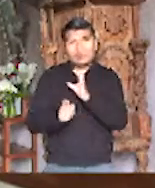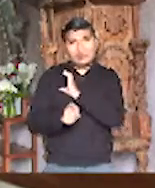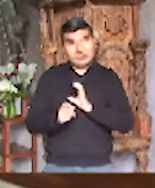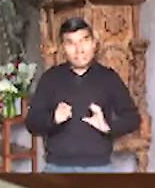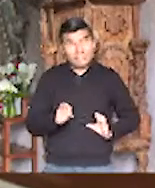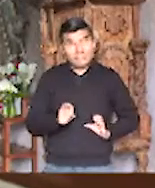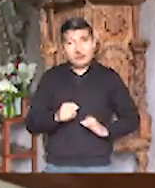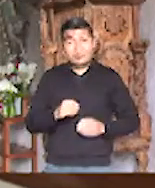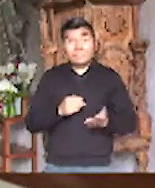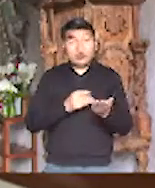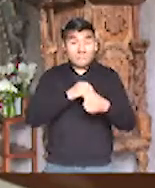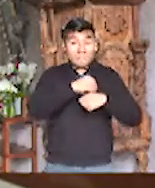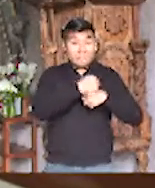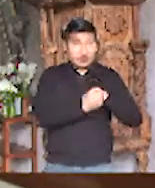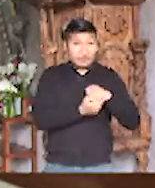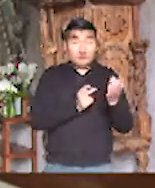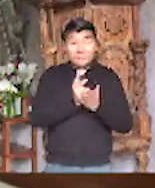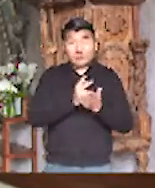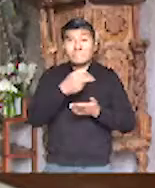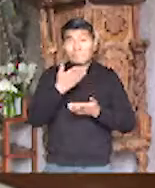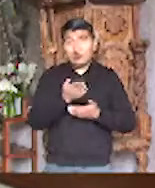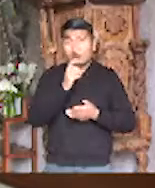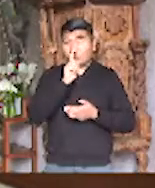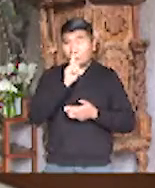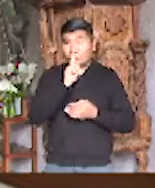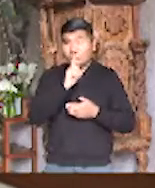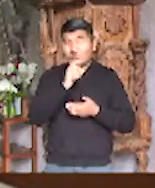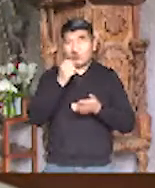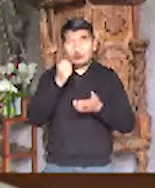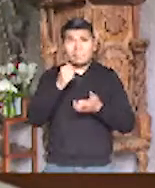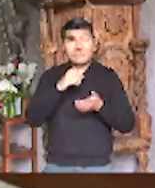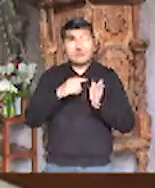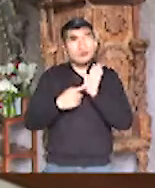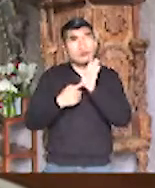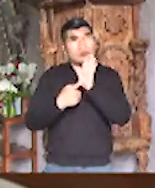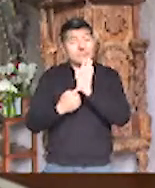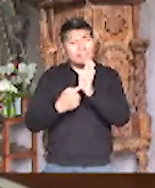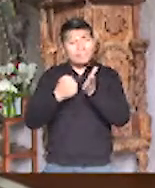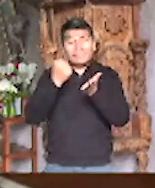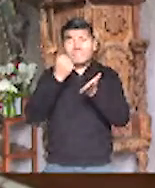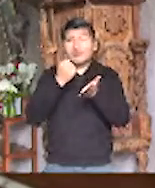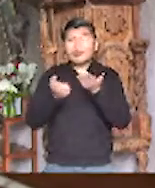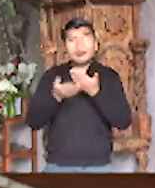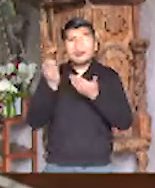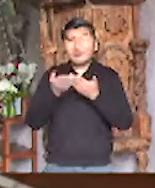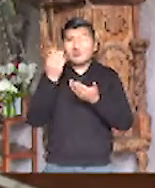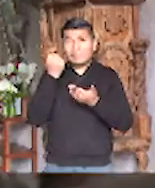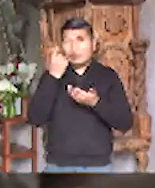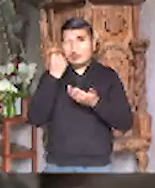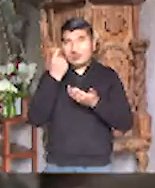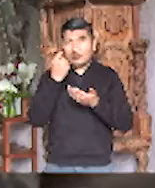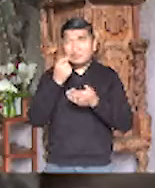pan verdadero tiene un signo un signo que es sencillo y que es fácil de